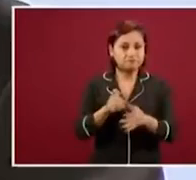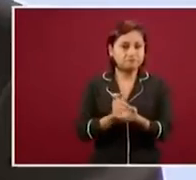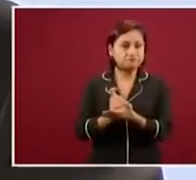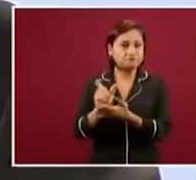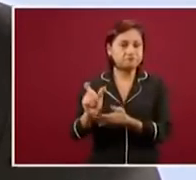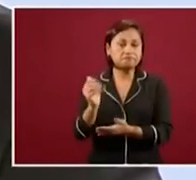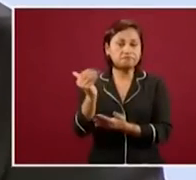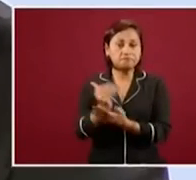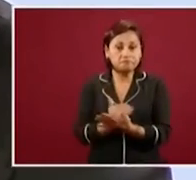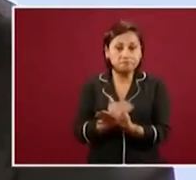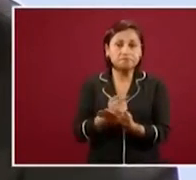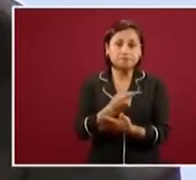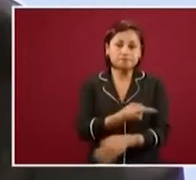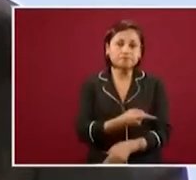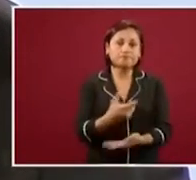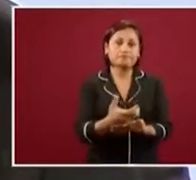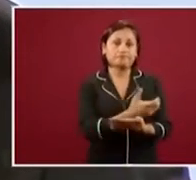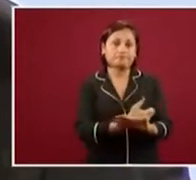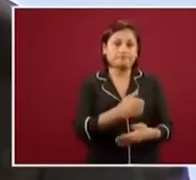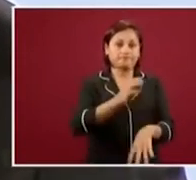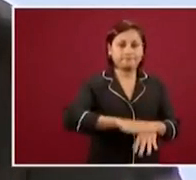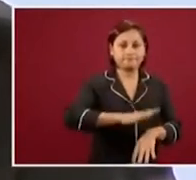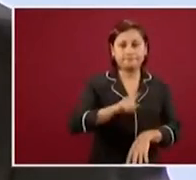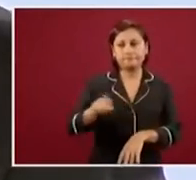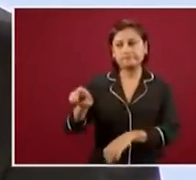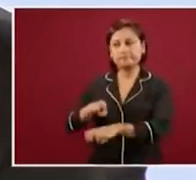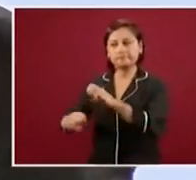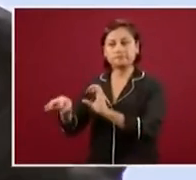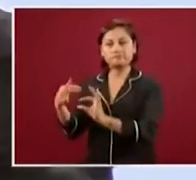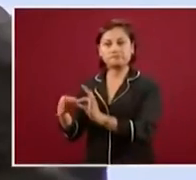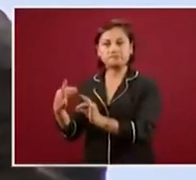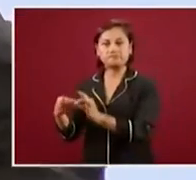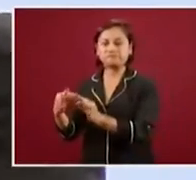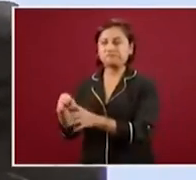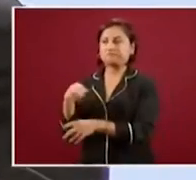empresarios que entran en estos esquemas, que terminan